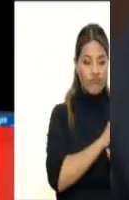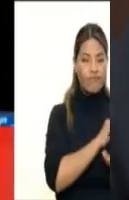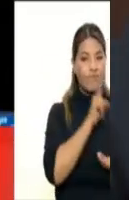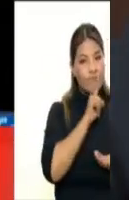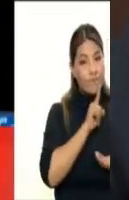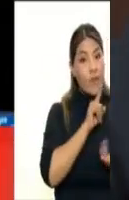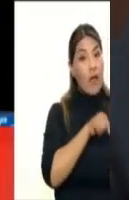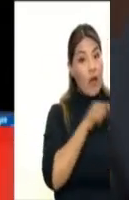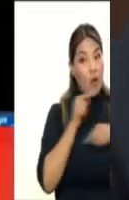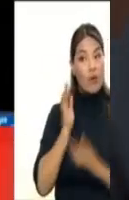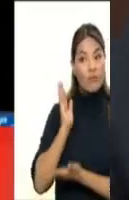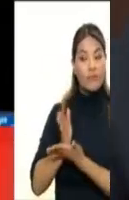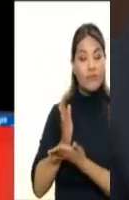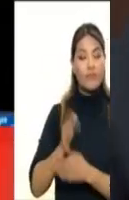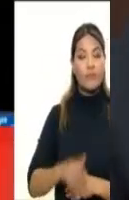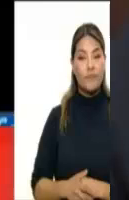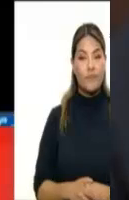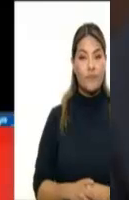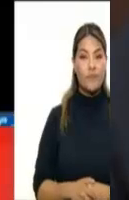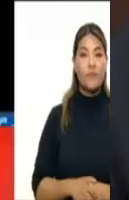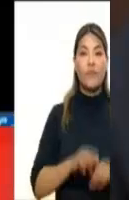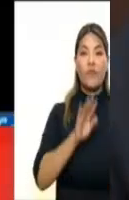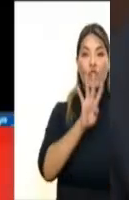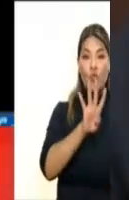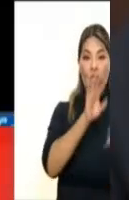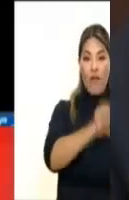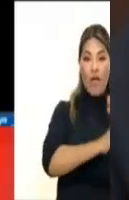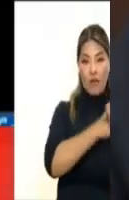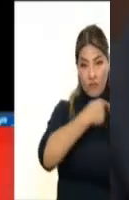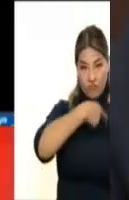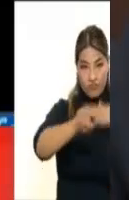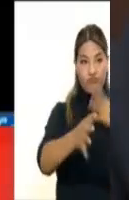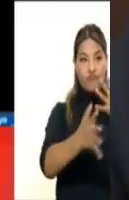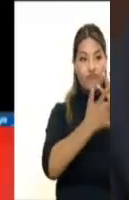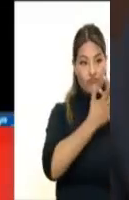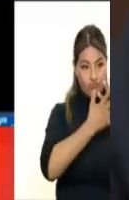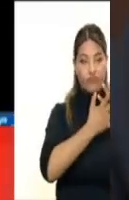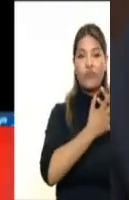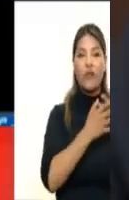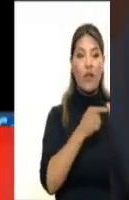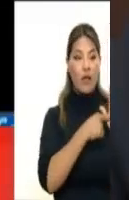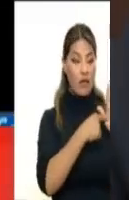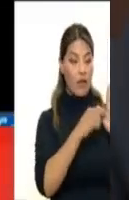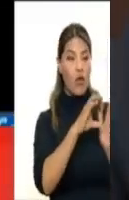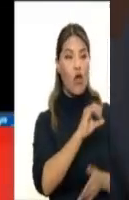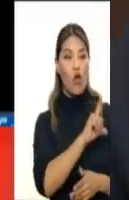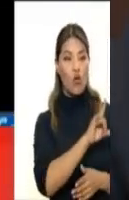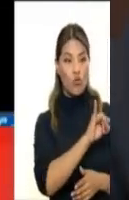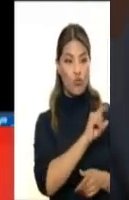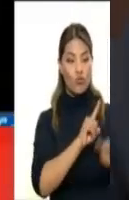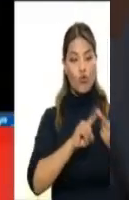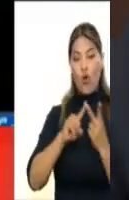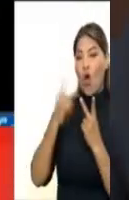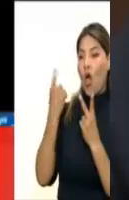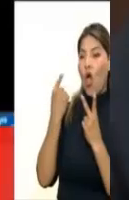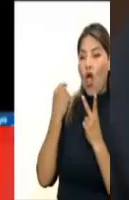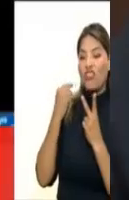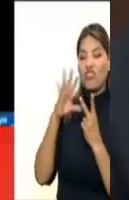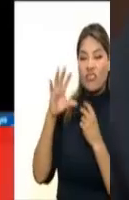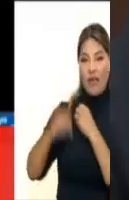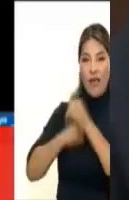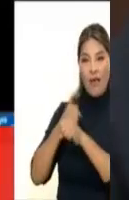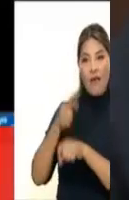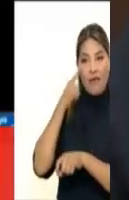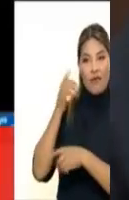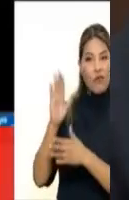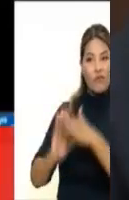consecuencia, se le impone 9 años de pena privativa de libertad por el delito de colusión y 11 años de pena